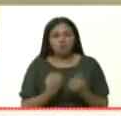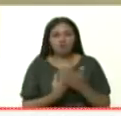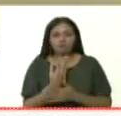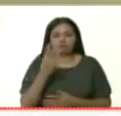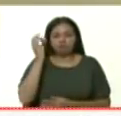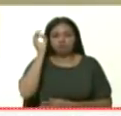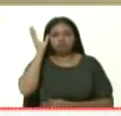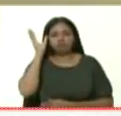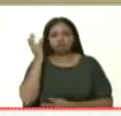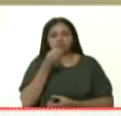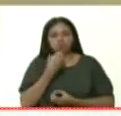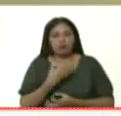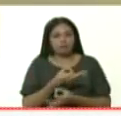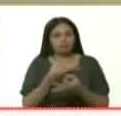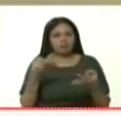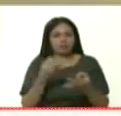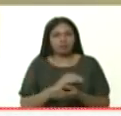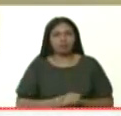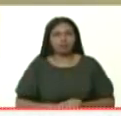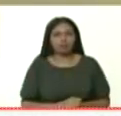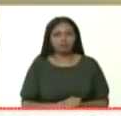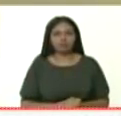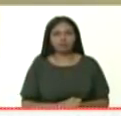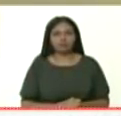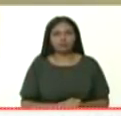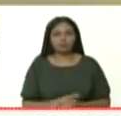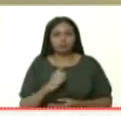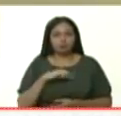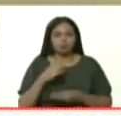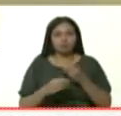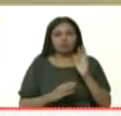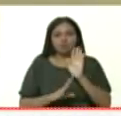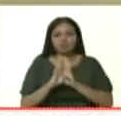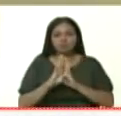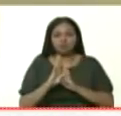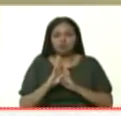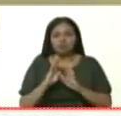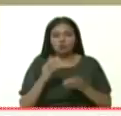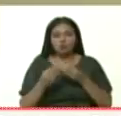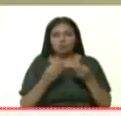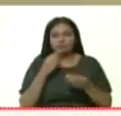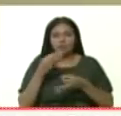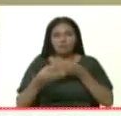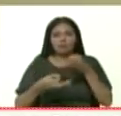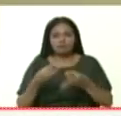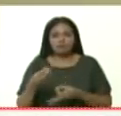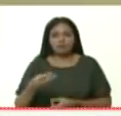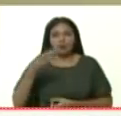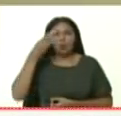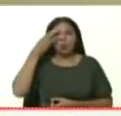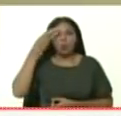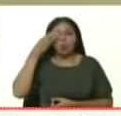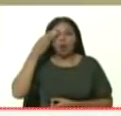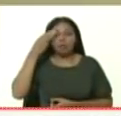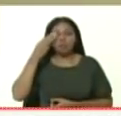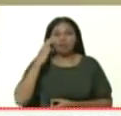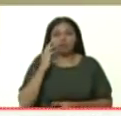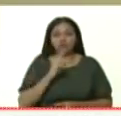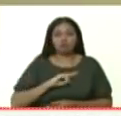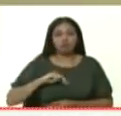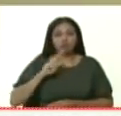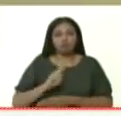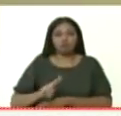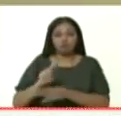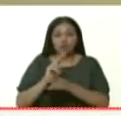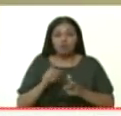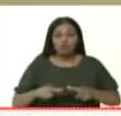ideas maravillosas que están en pleno desarrollo, como diría Walter Martínez. Estamos usando el